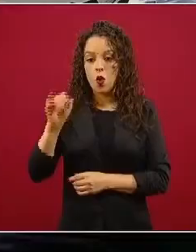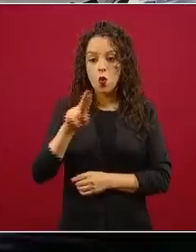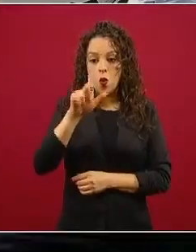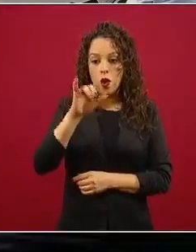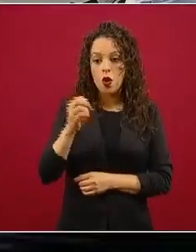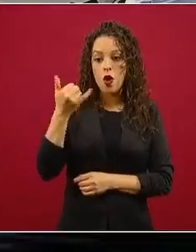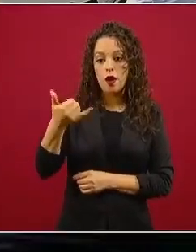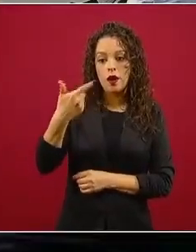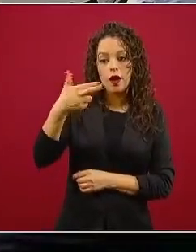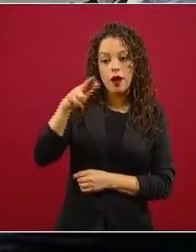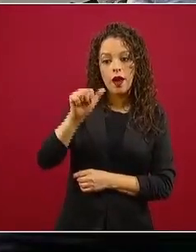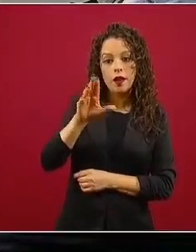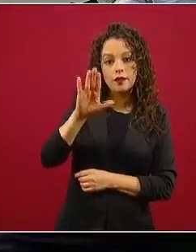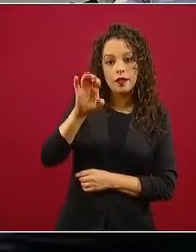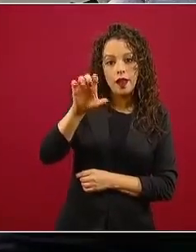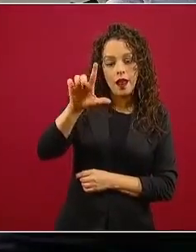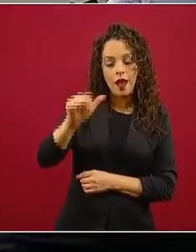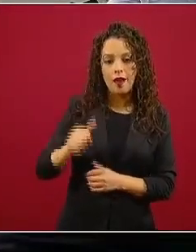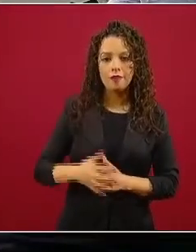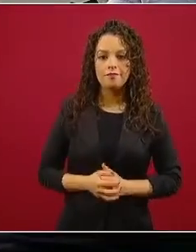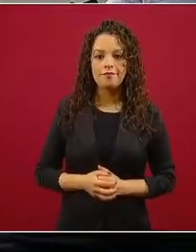Graciela.